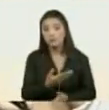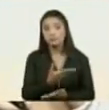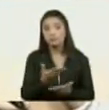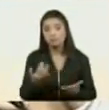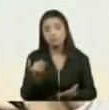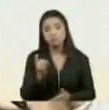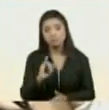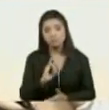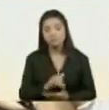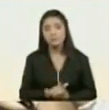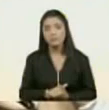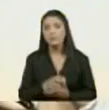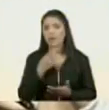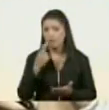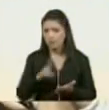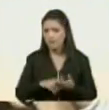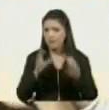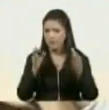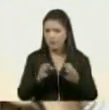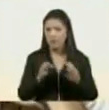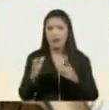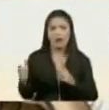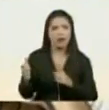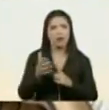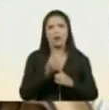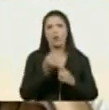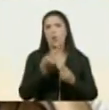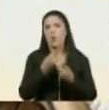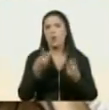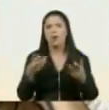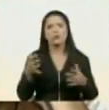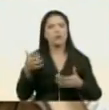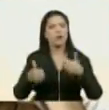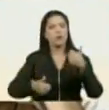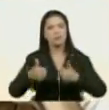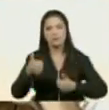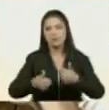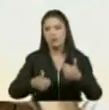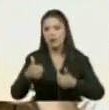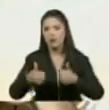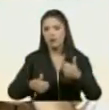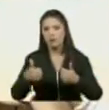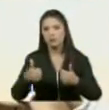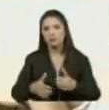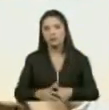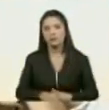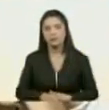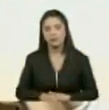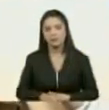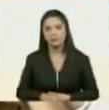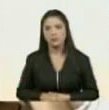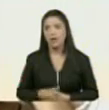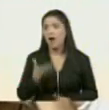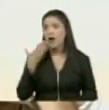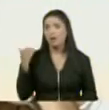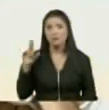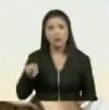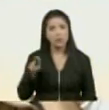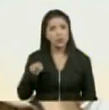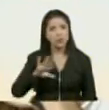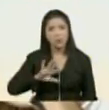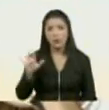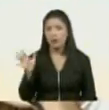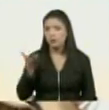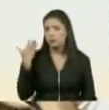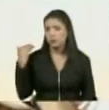habido un verdadero récord en la cantidad de precandidatos y en la cantidad de candidatos. Nunca antes en la